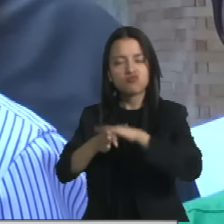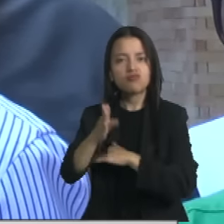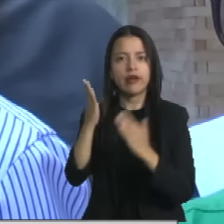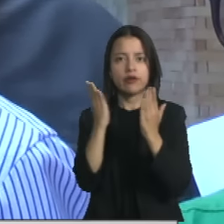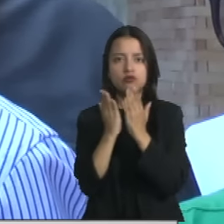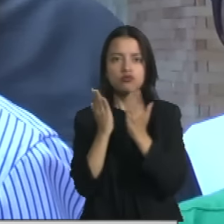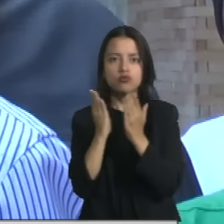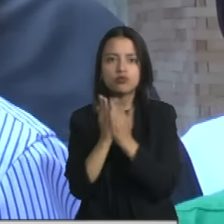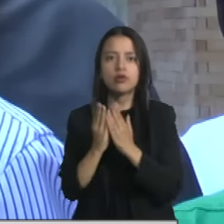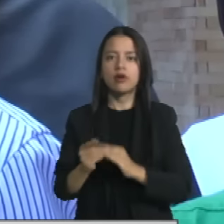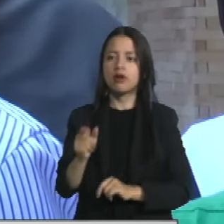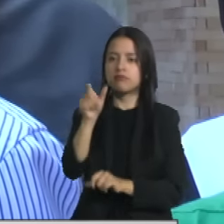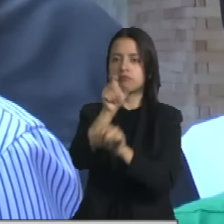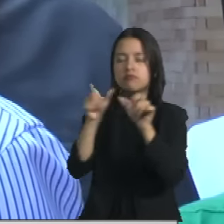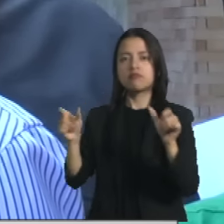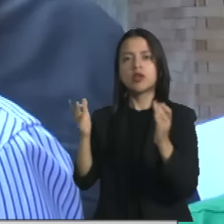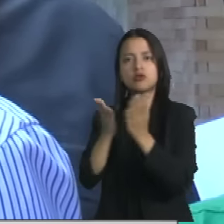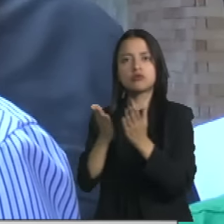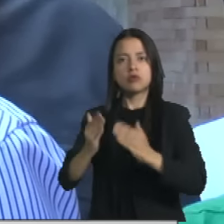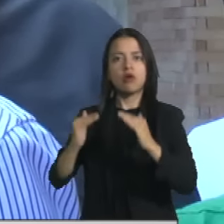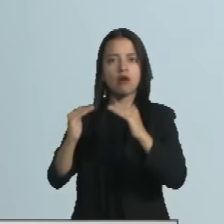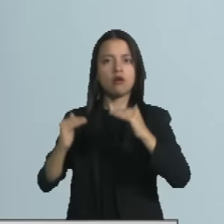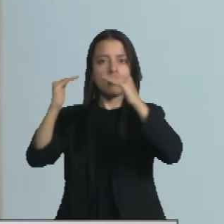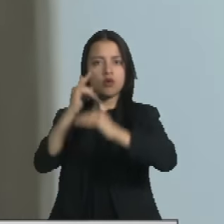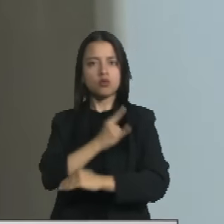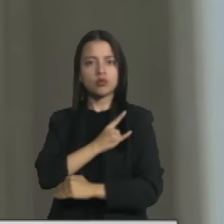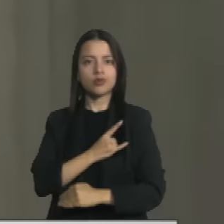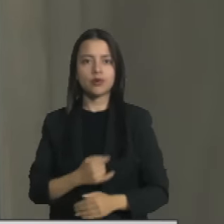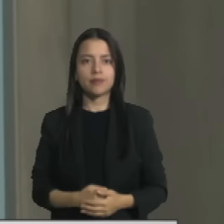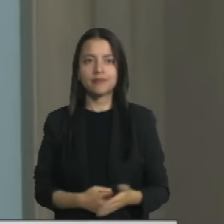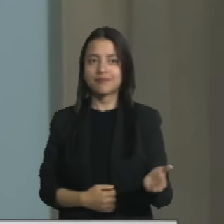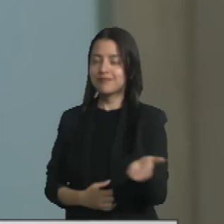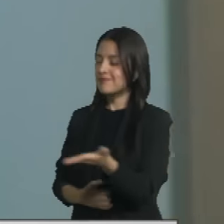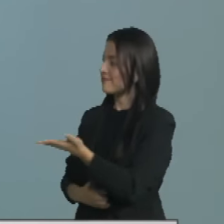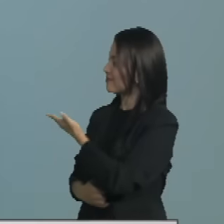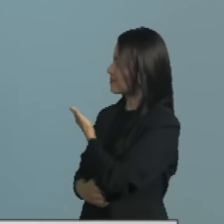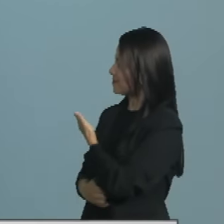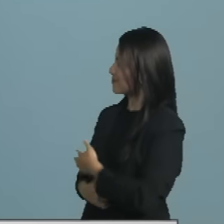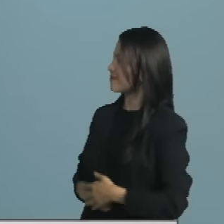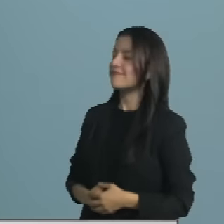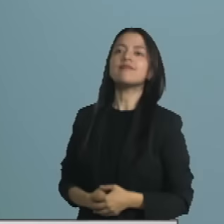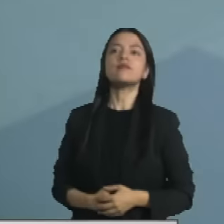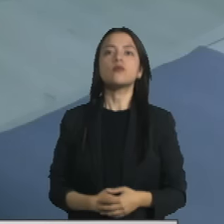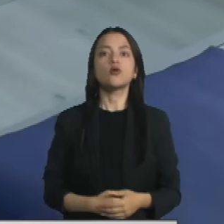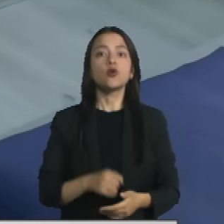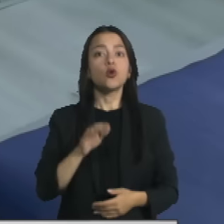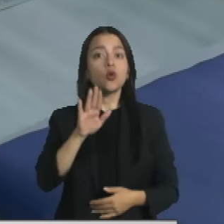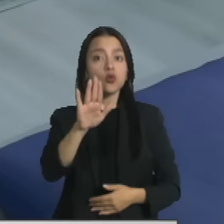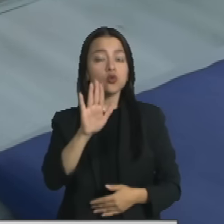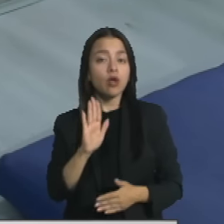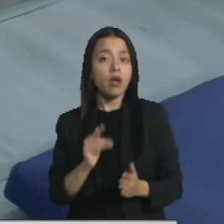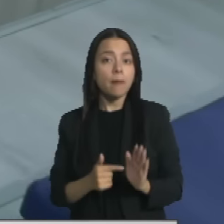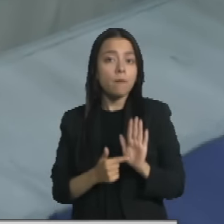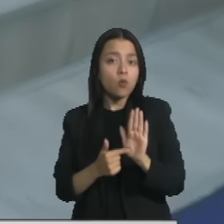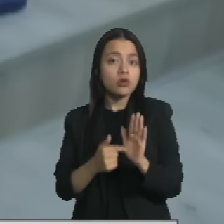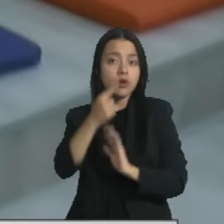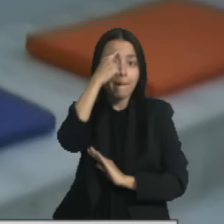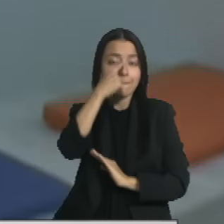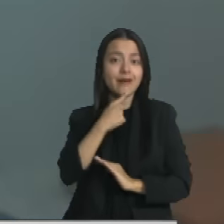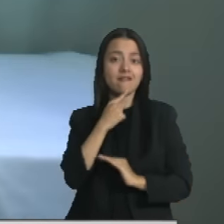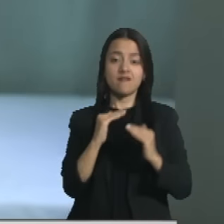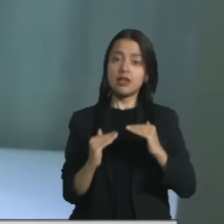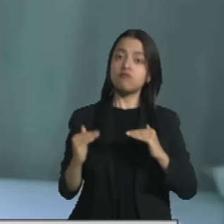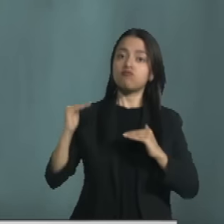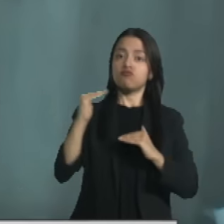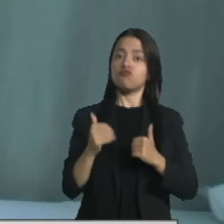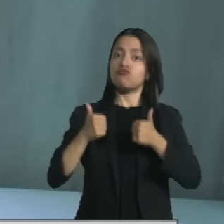permanencia y al bienestar en la educación superior. Sus beneficiarios serán estudiantes que cumplan requisitos de pobreza y alto perfil académico.